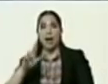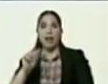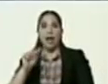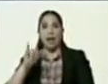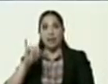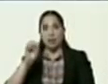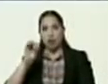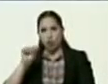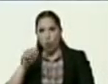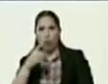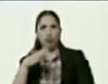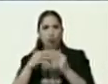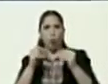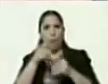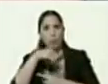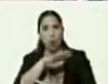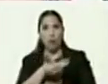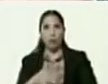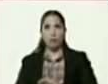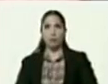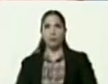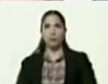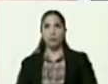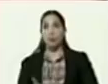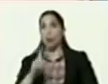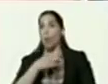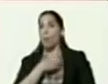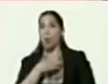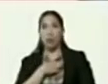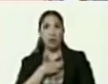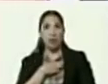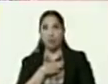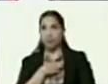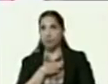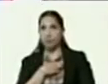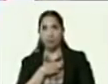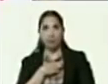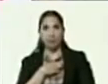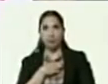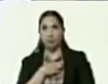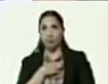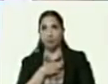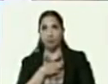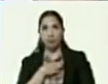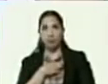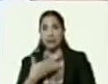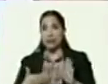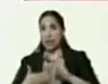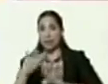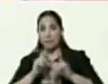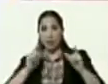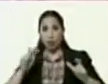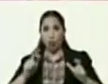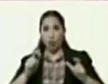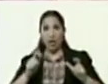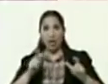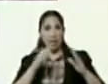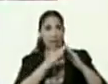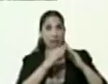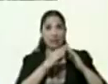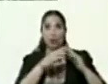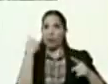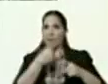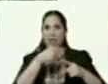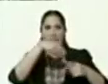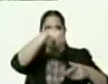coloncito en paramito que no podían en guaramito perdón que no podían salir la gente de sus casas no solamente